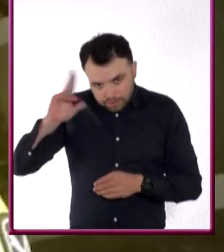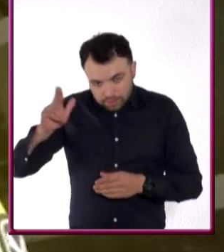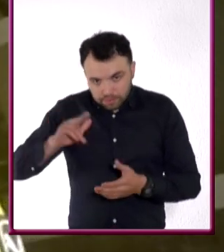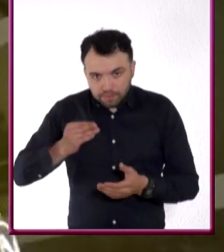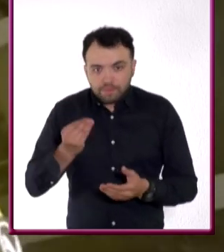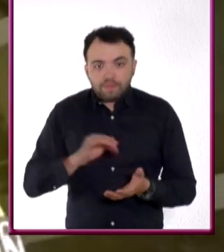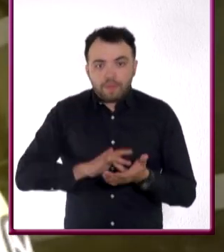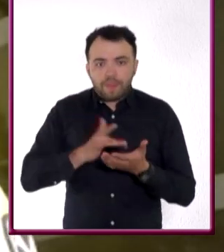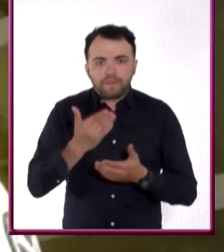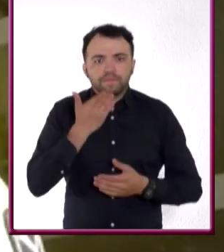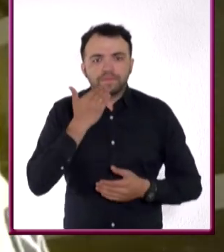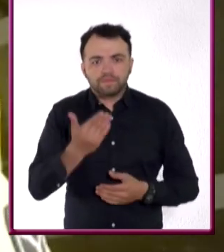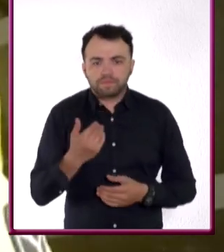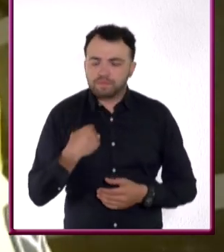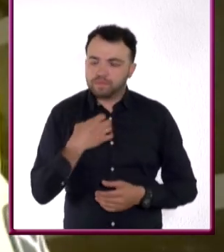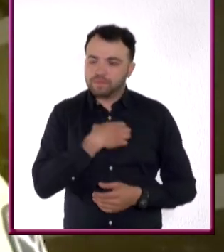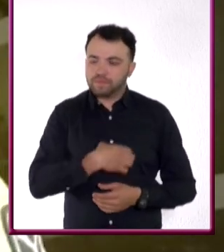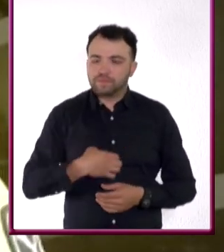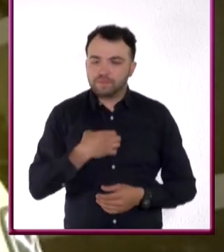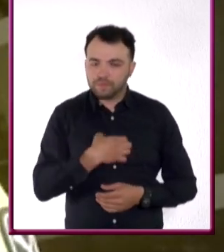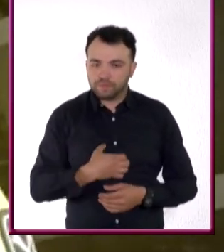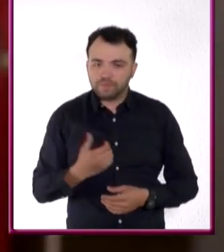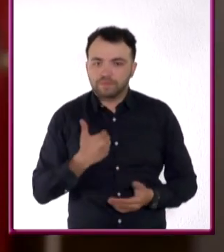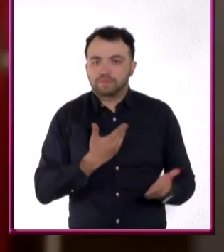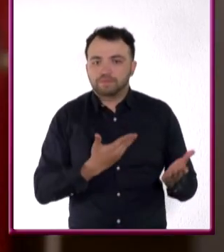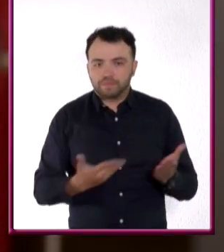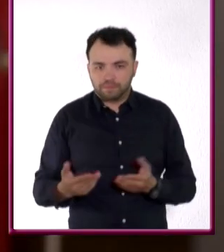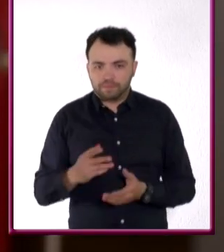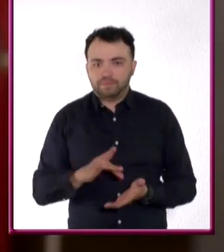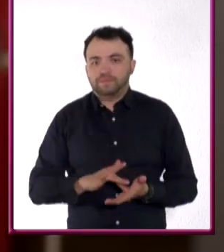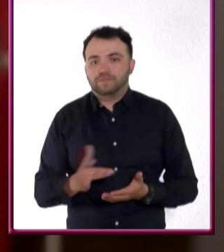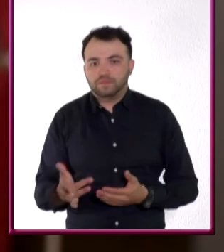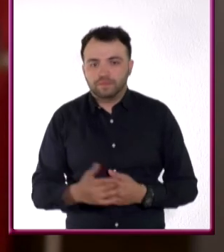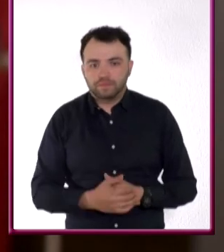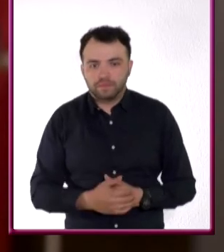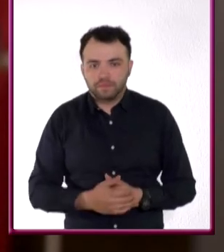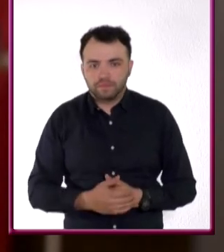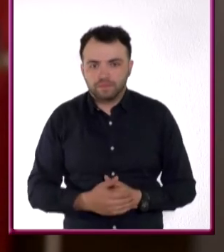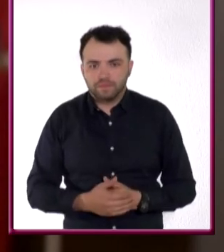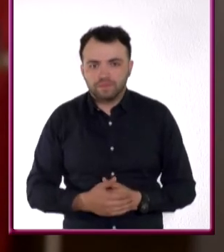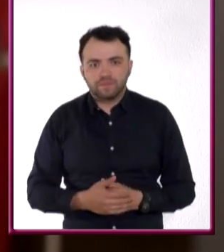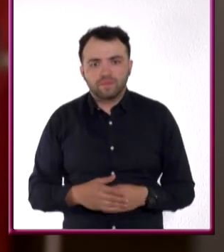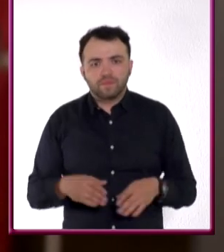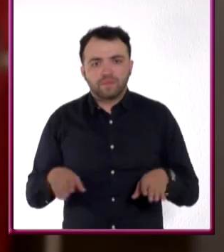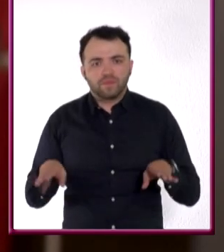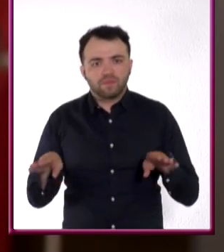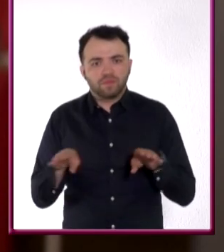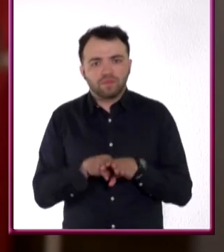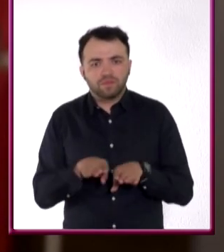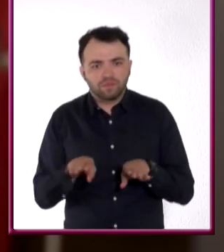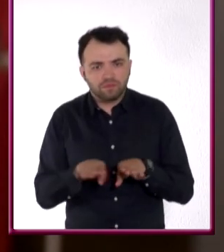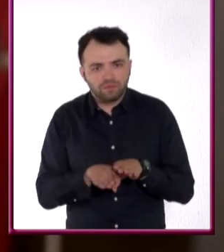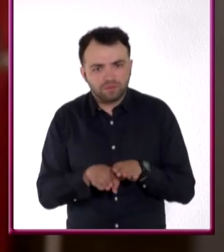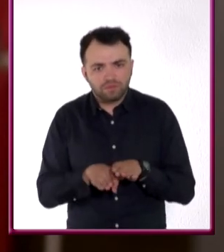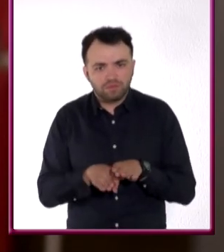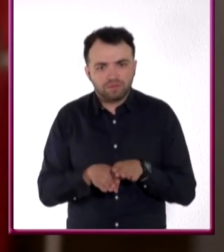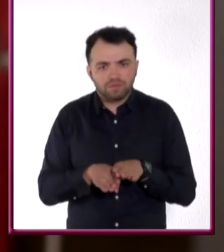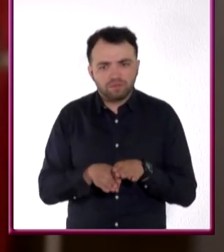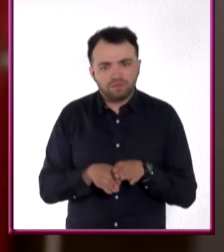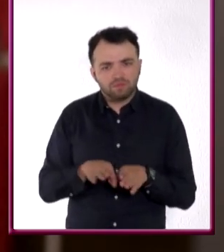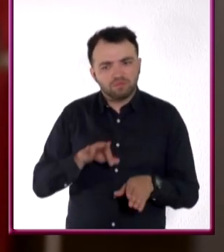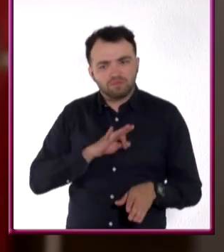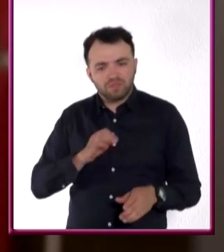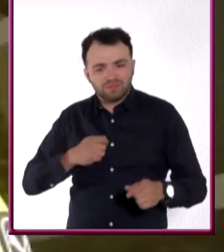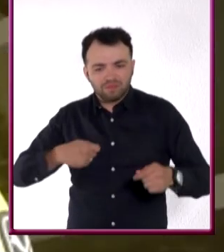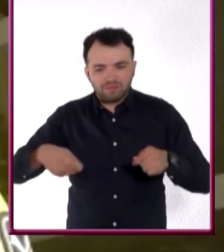aquí contenta de estar con ustedes en este programa. El día de hoy nos puedes platicar cómo se puede modelar un sistema tan complejo como la propagación